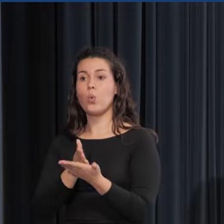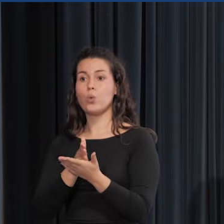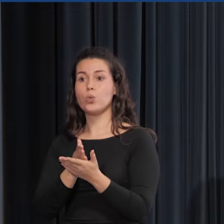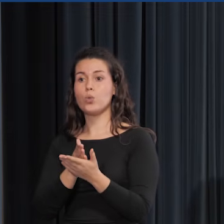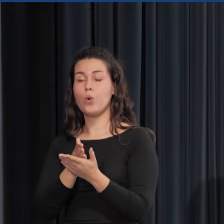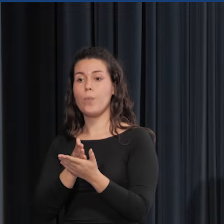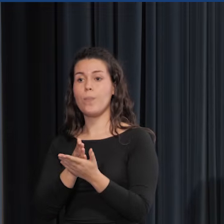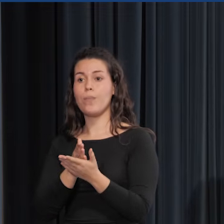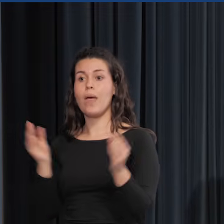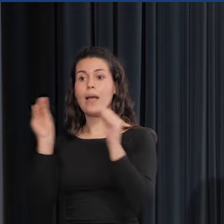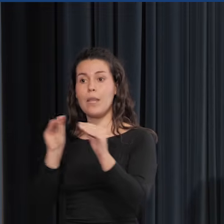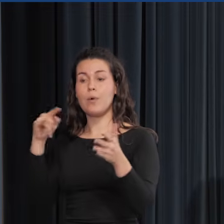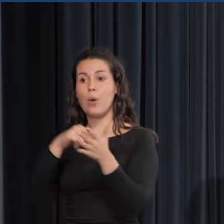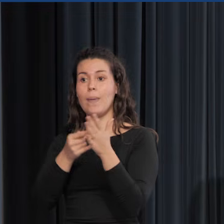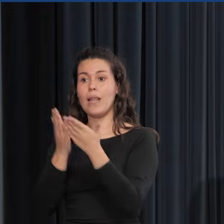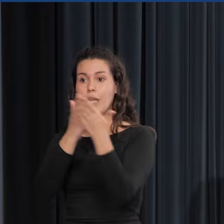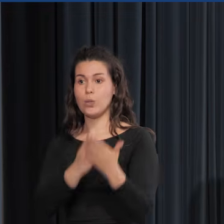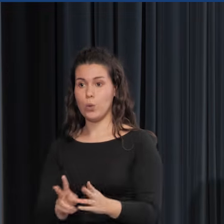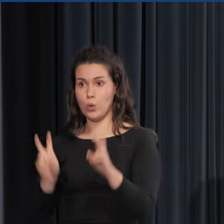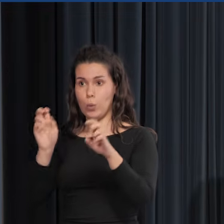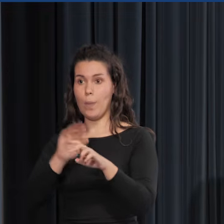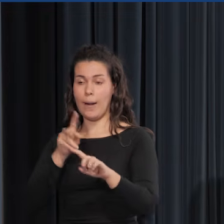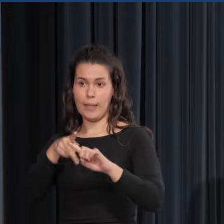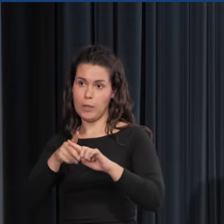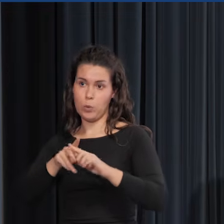plan de estudios que forma o que habilita a estos